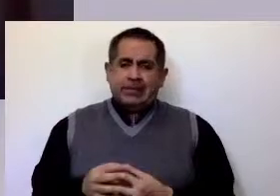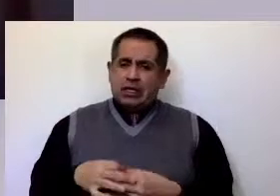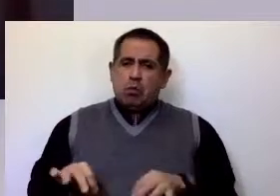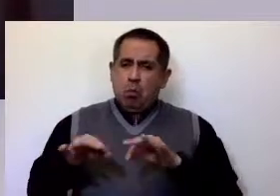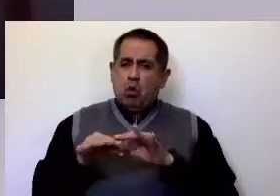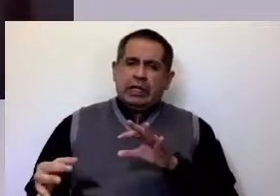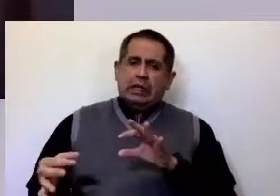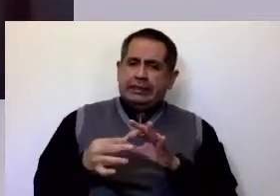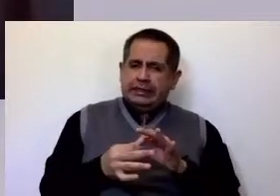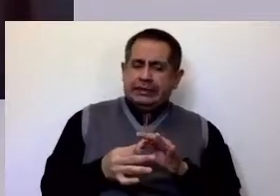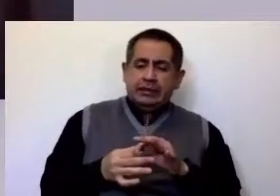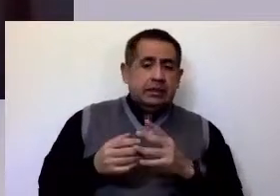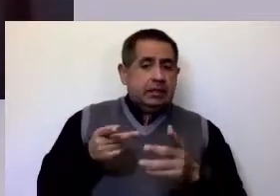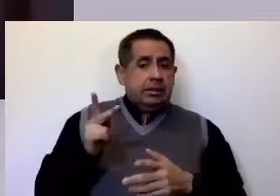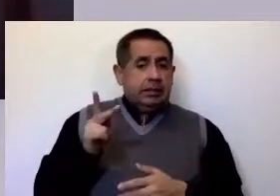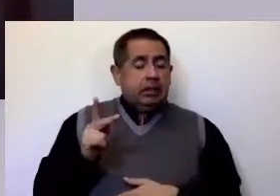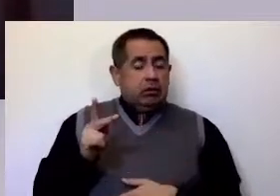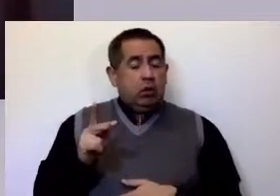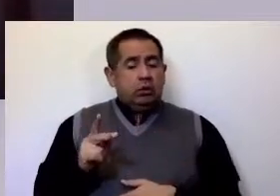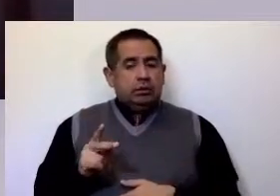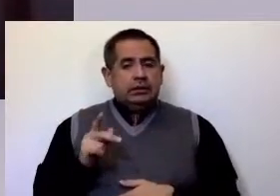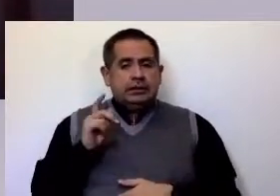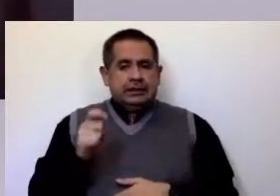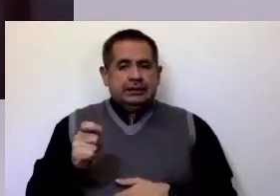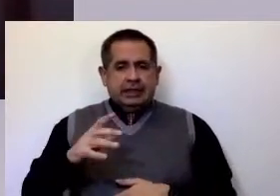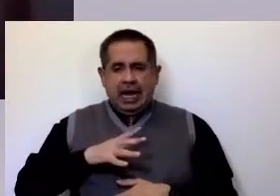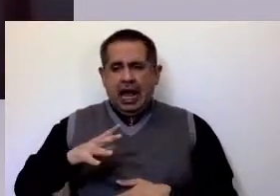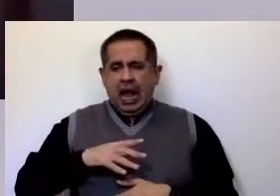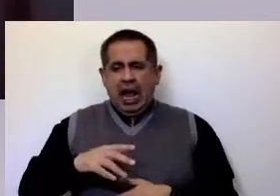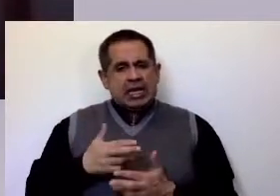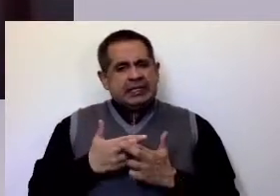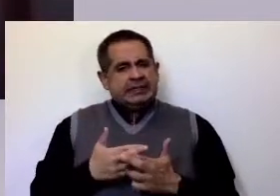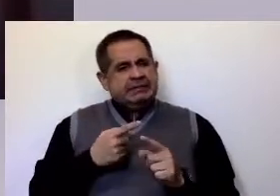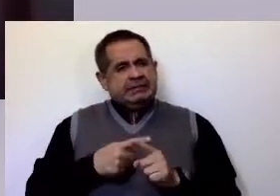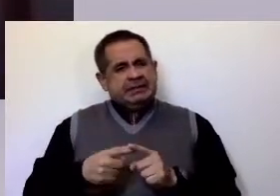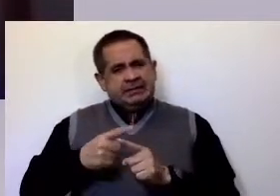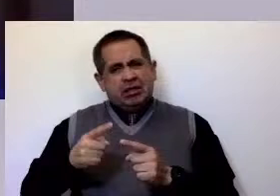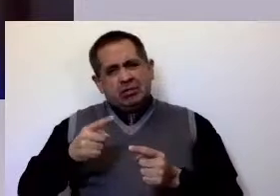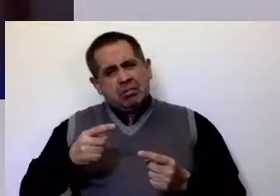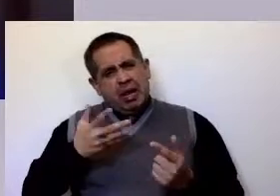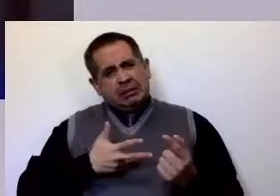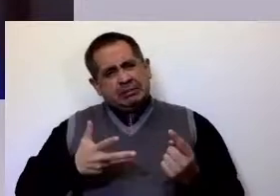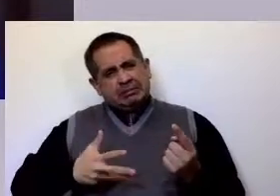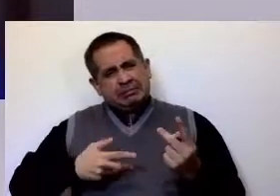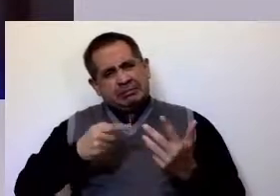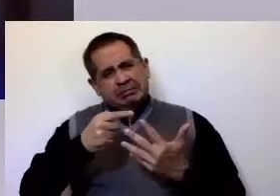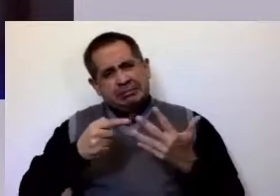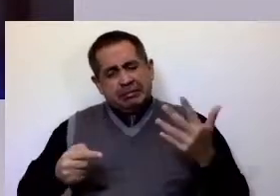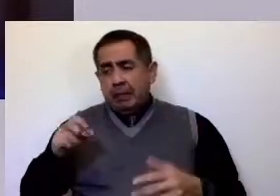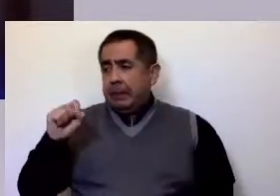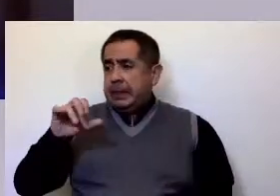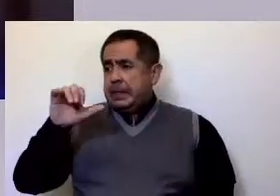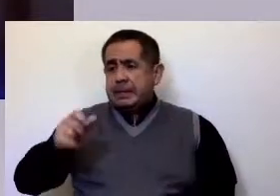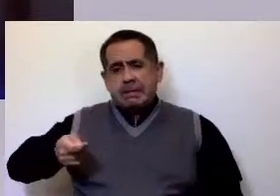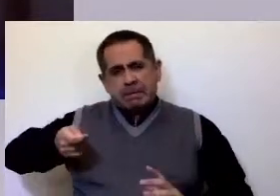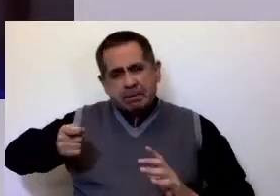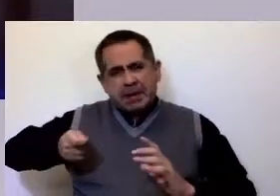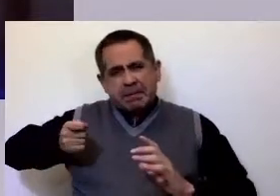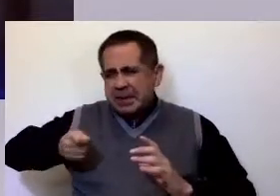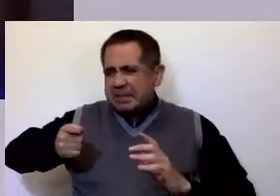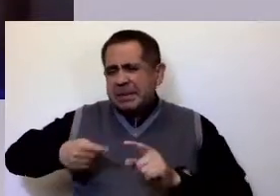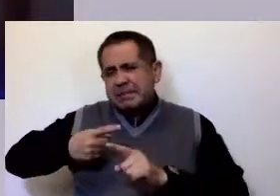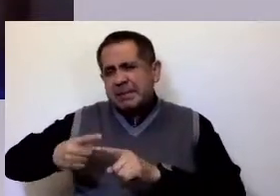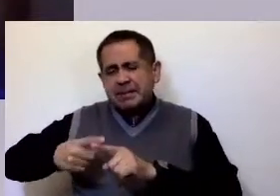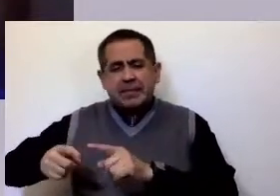sin embargo se cuenta con un acervo importante de otros más los que la corte se ha pronunciado en materia de derechos económicos